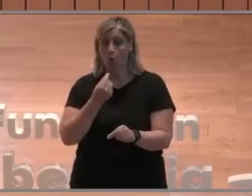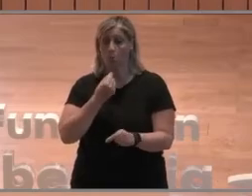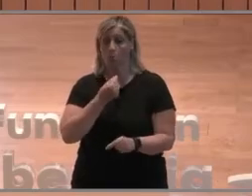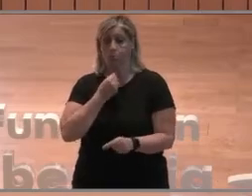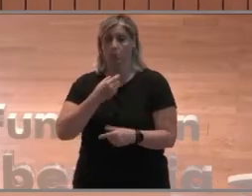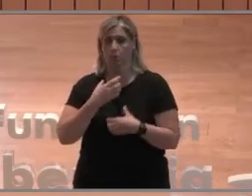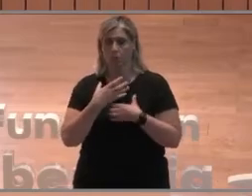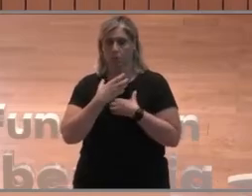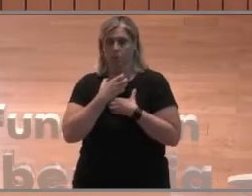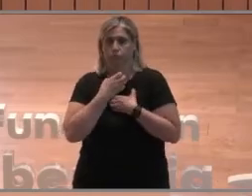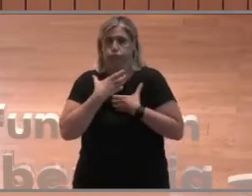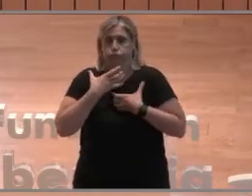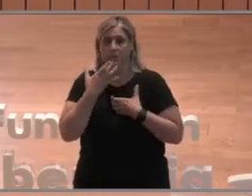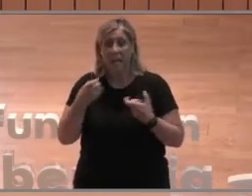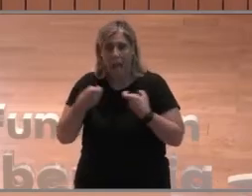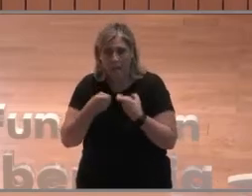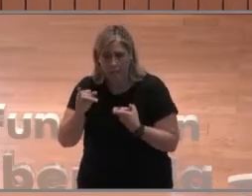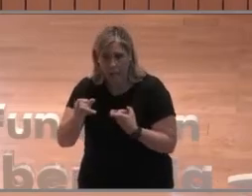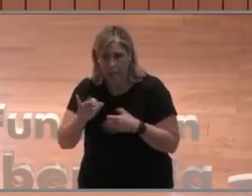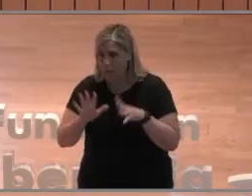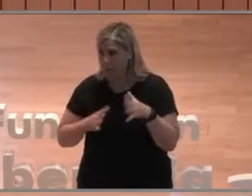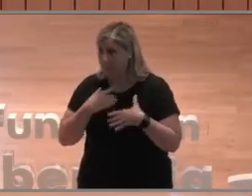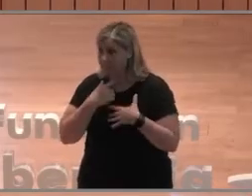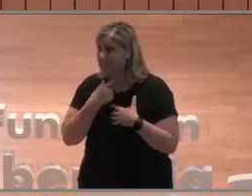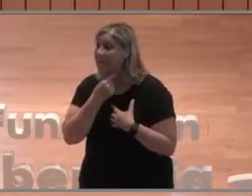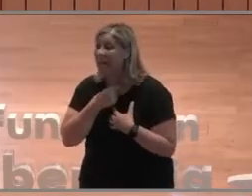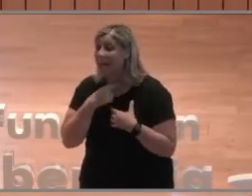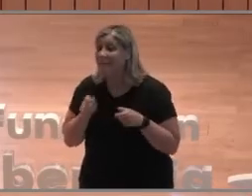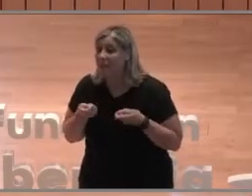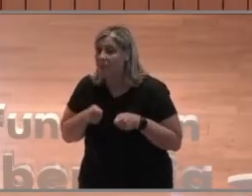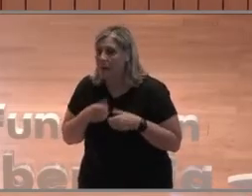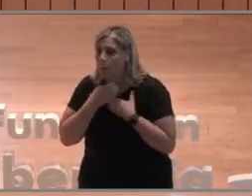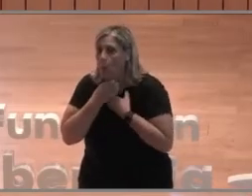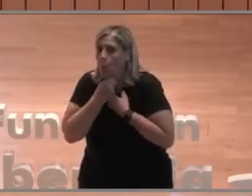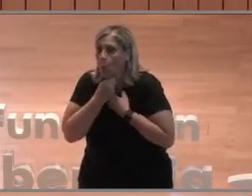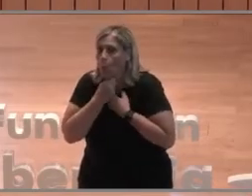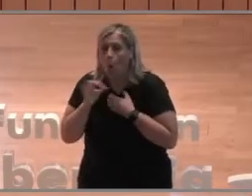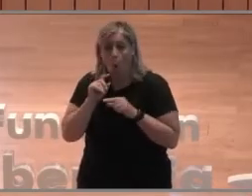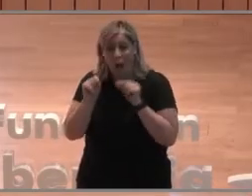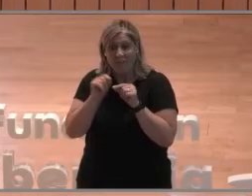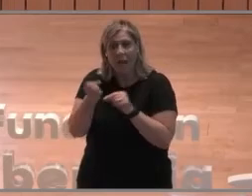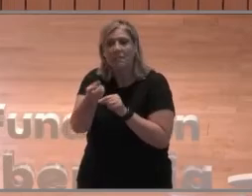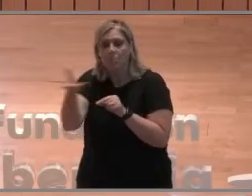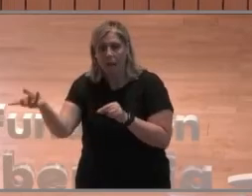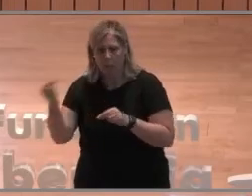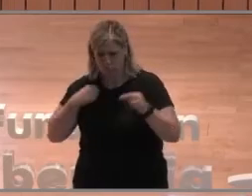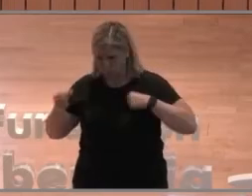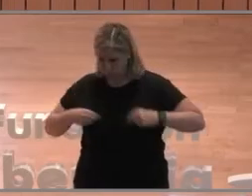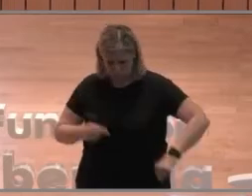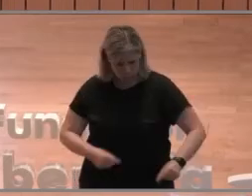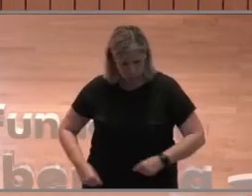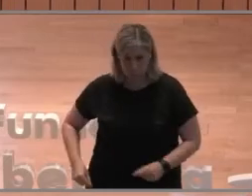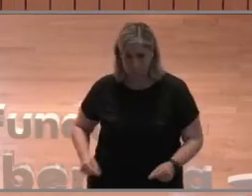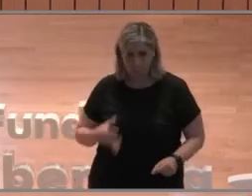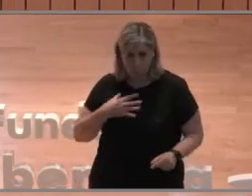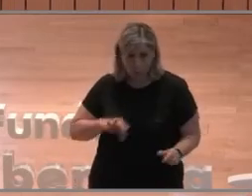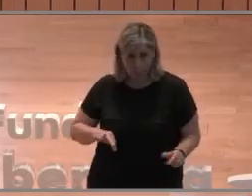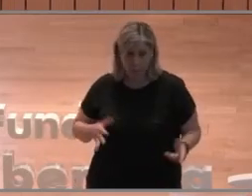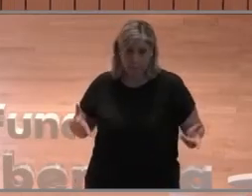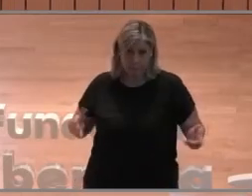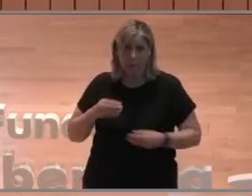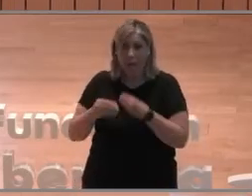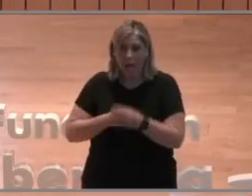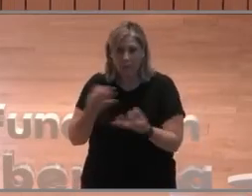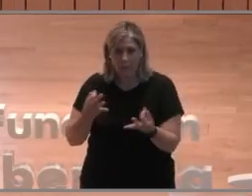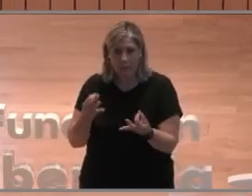un paciente alérgico o te han picado un número muy importante de insectos, pues lo que hay que hacer